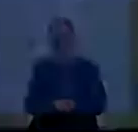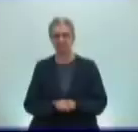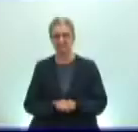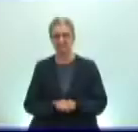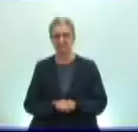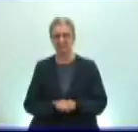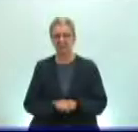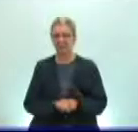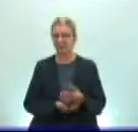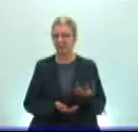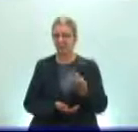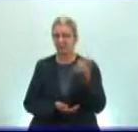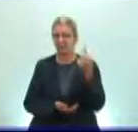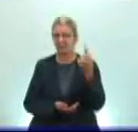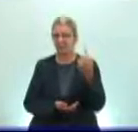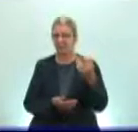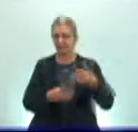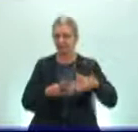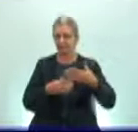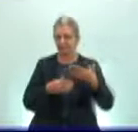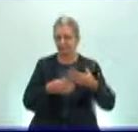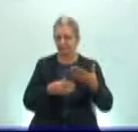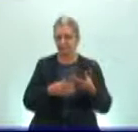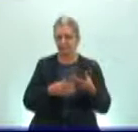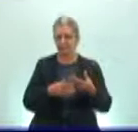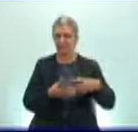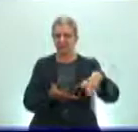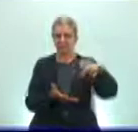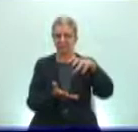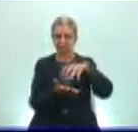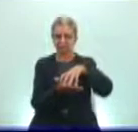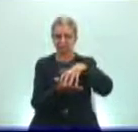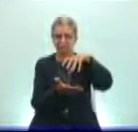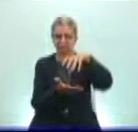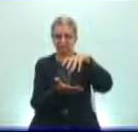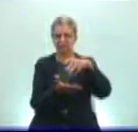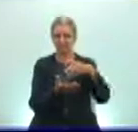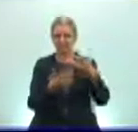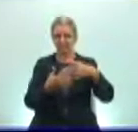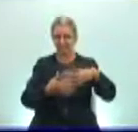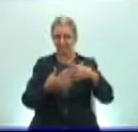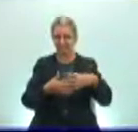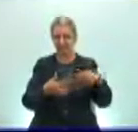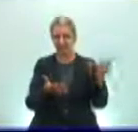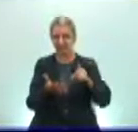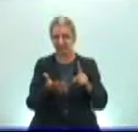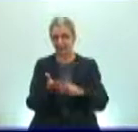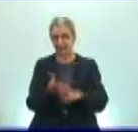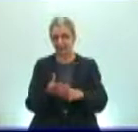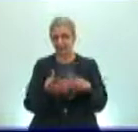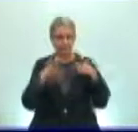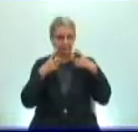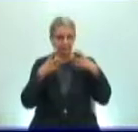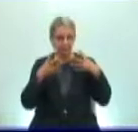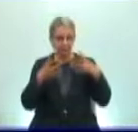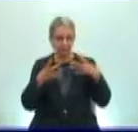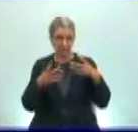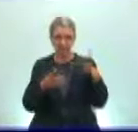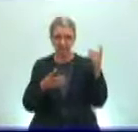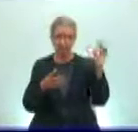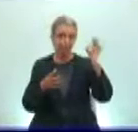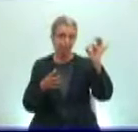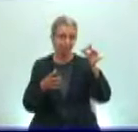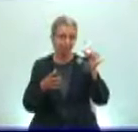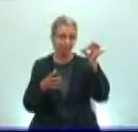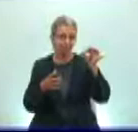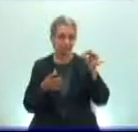Se priorizaron la reconstrucción de las centrales eléctricas, importante en la electrificación del país, la industria obrera y